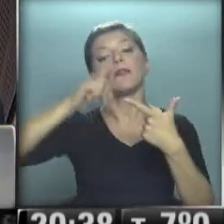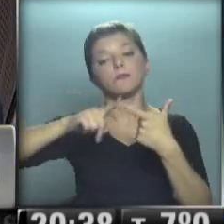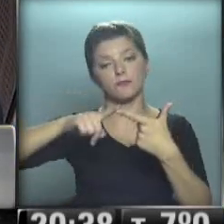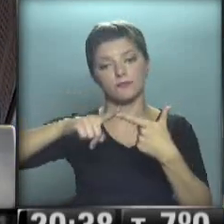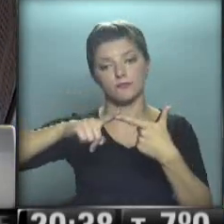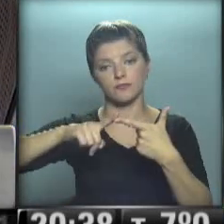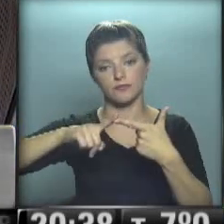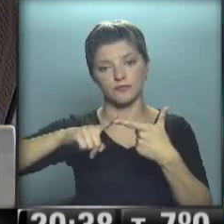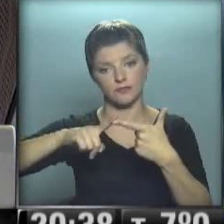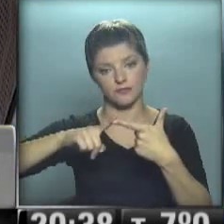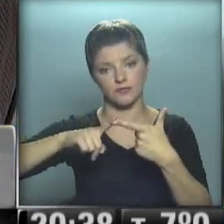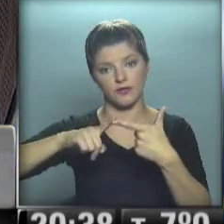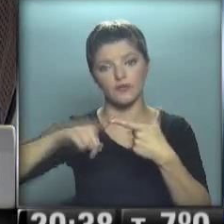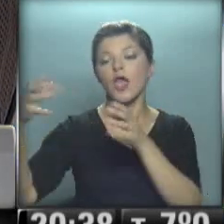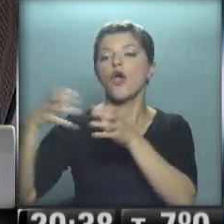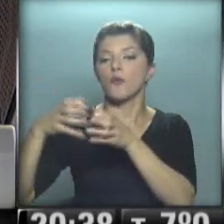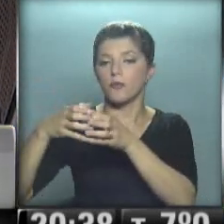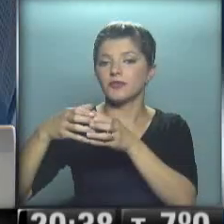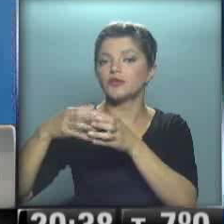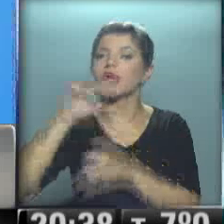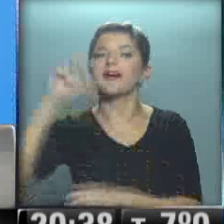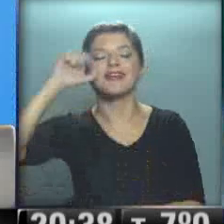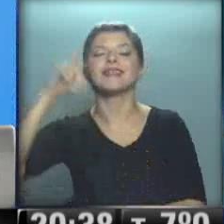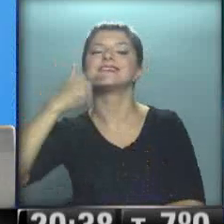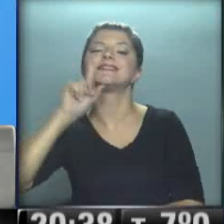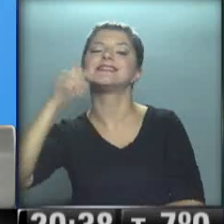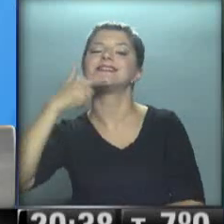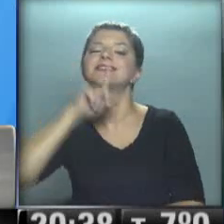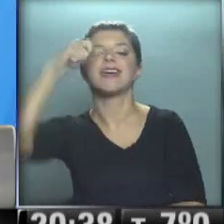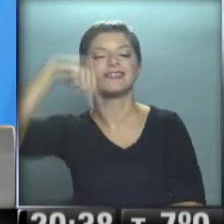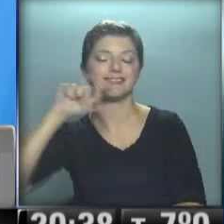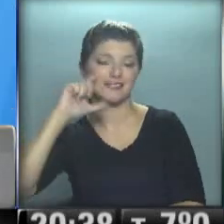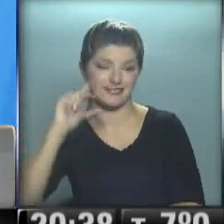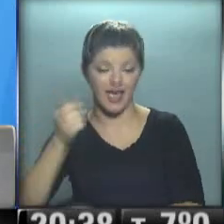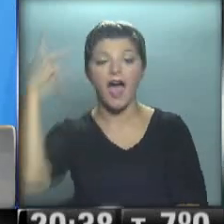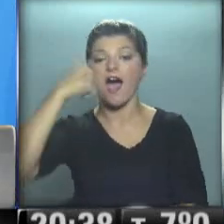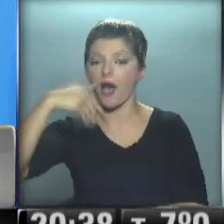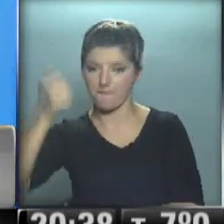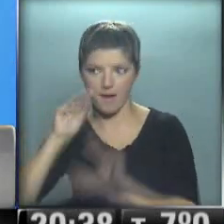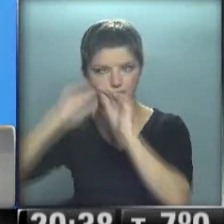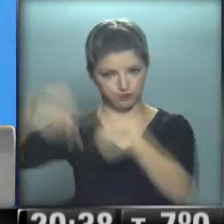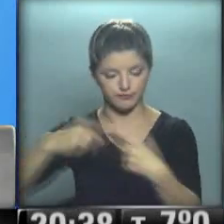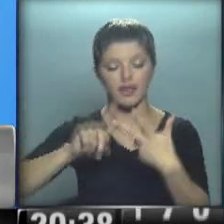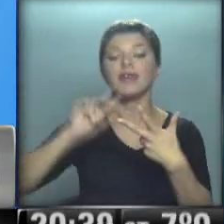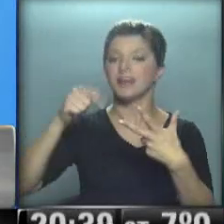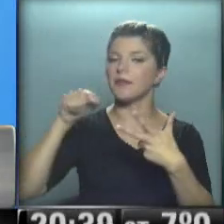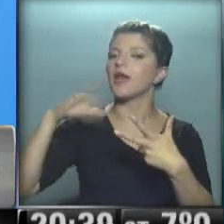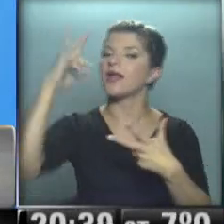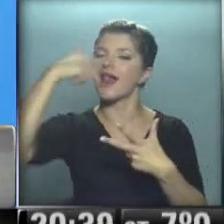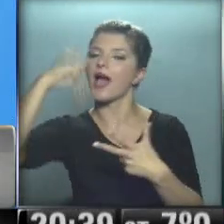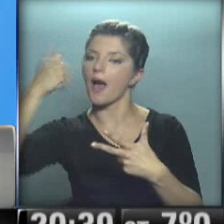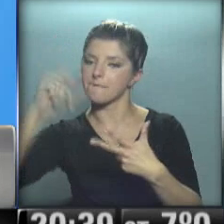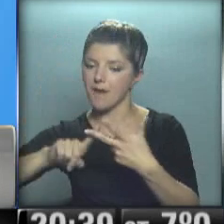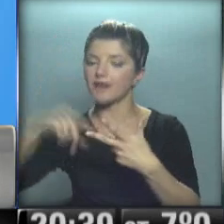lugar, debilitar al movimiento de resistencia islámico Hamas en Cisjordania y también golpear a Hamas en la